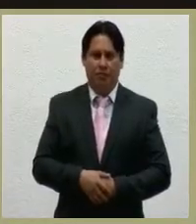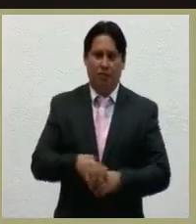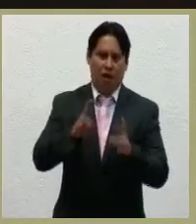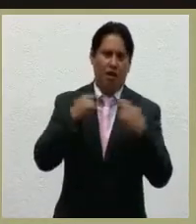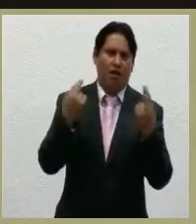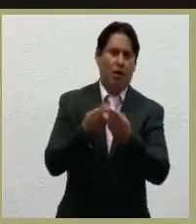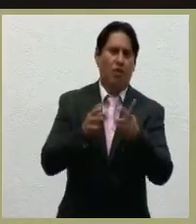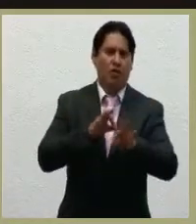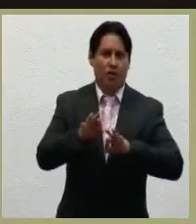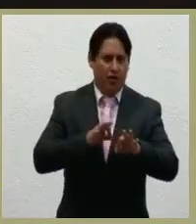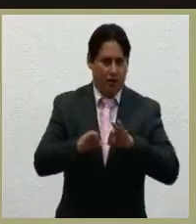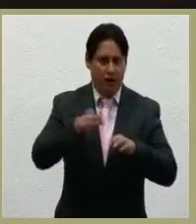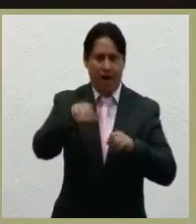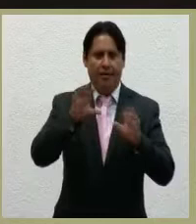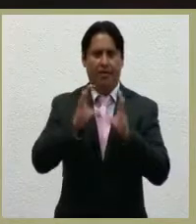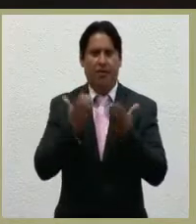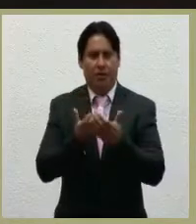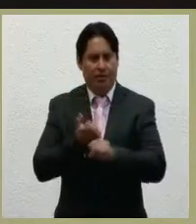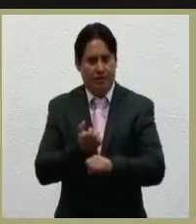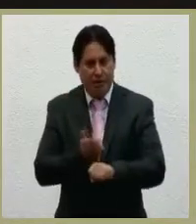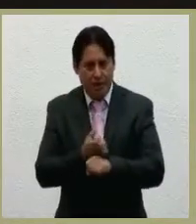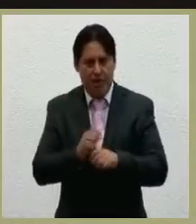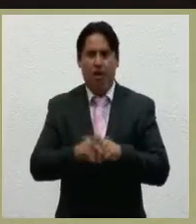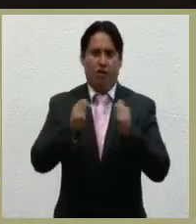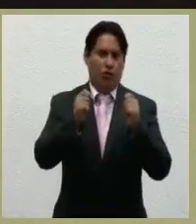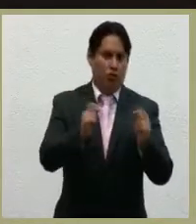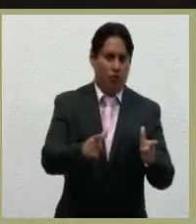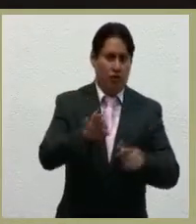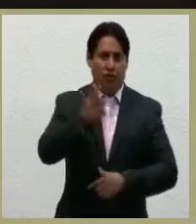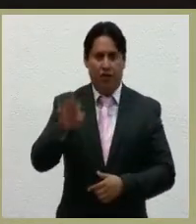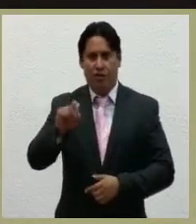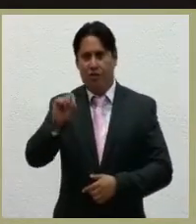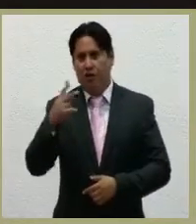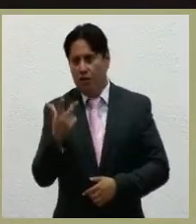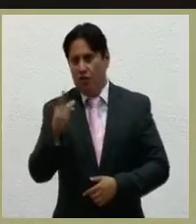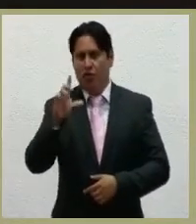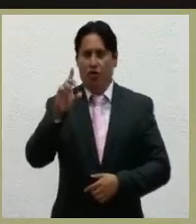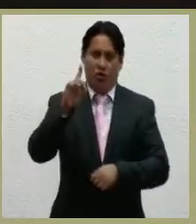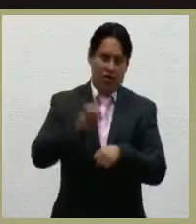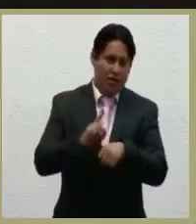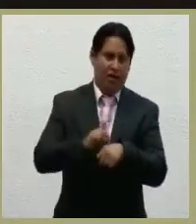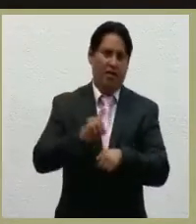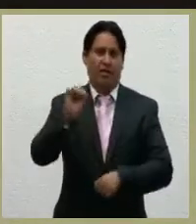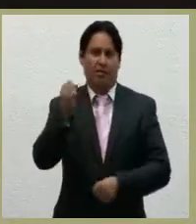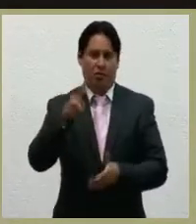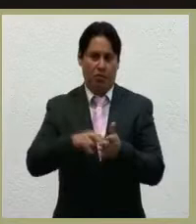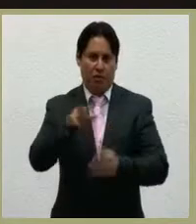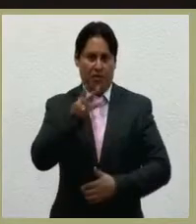de trabajo celebrada en el Honorable Congreso del Estado en la ciudad de Tuxtla Gutiérrez a los 28 días del mes de septiembre de